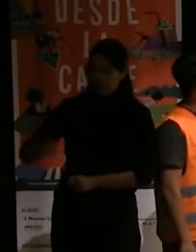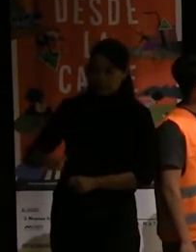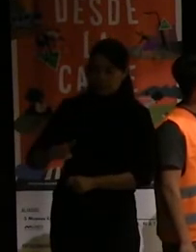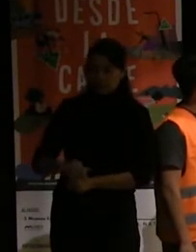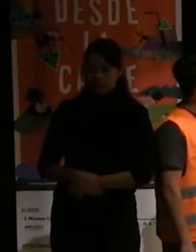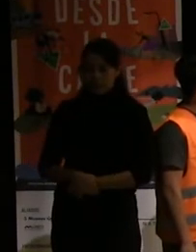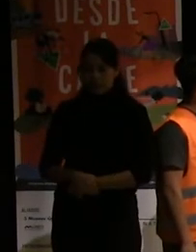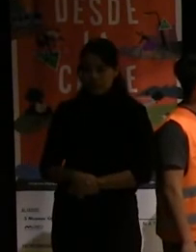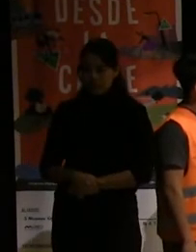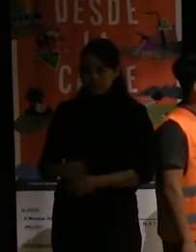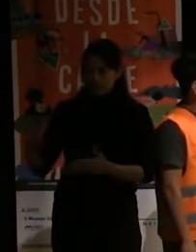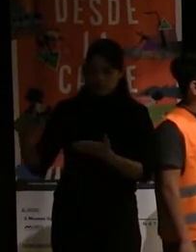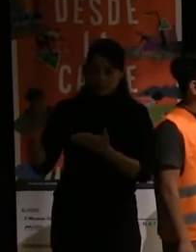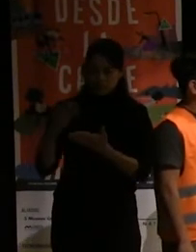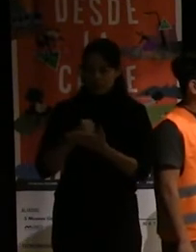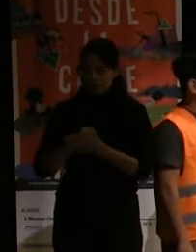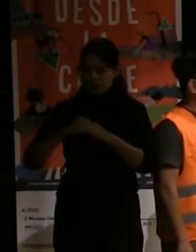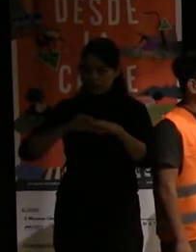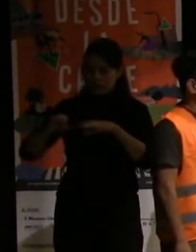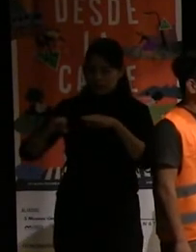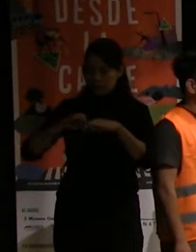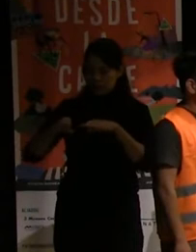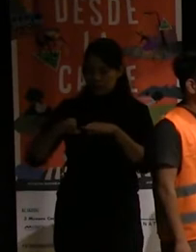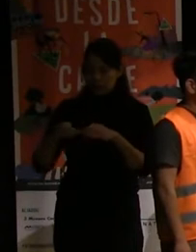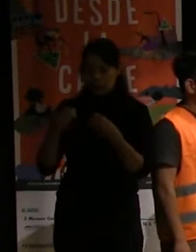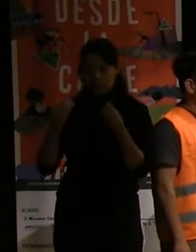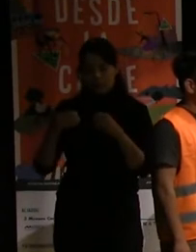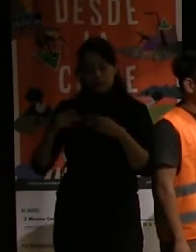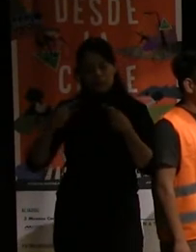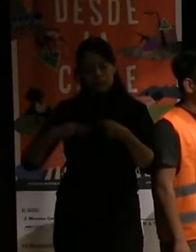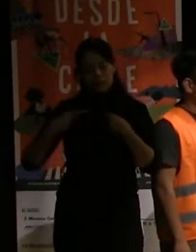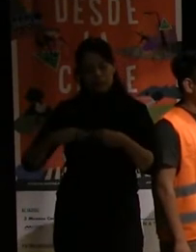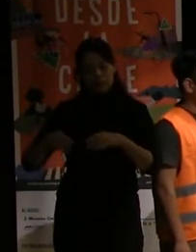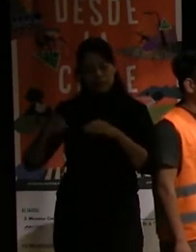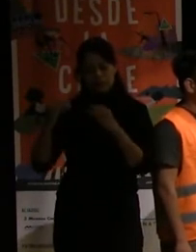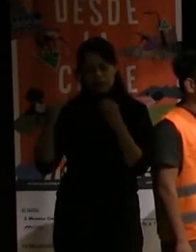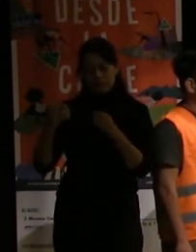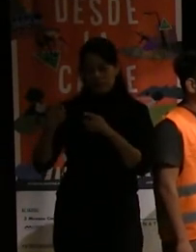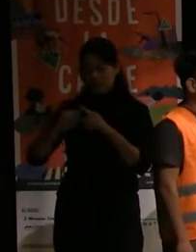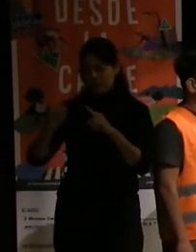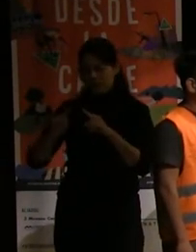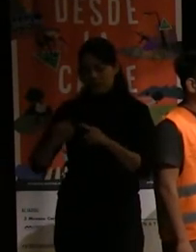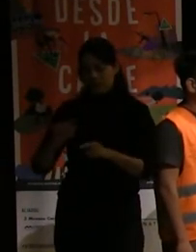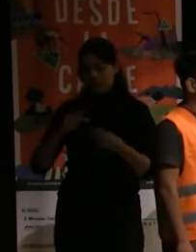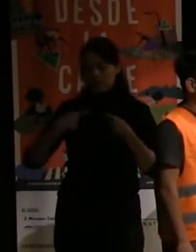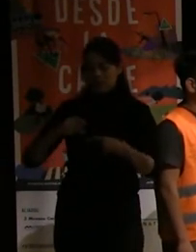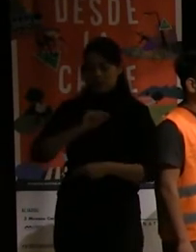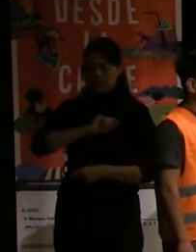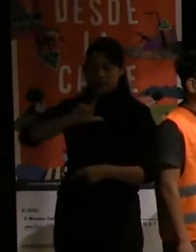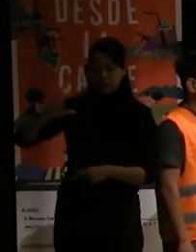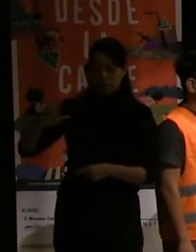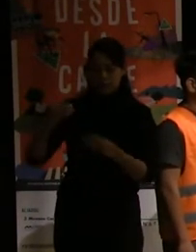hemos logrado trabajar hay muchas personalidades muchas profesiones muchos espíritus